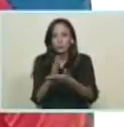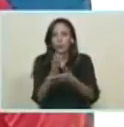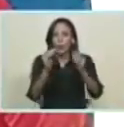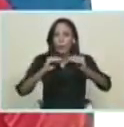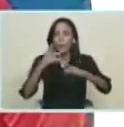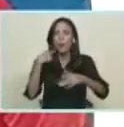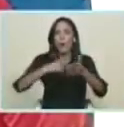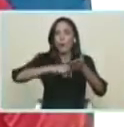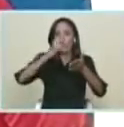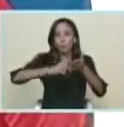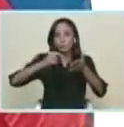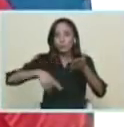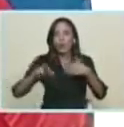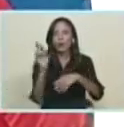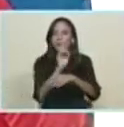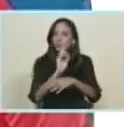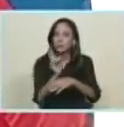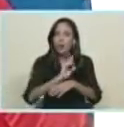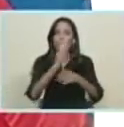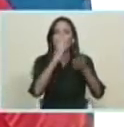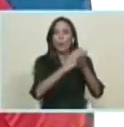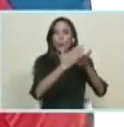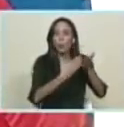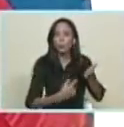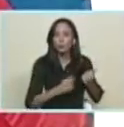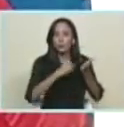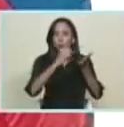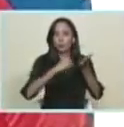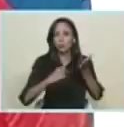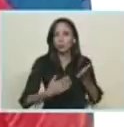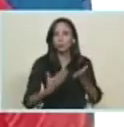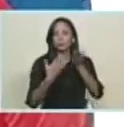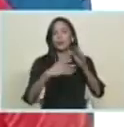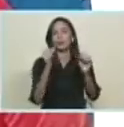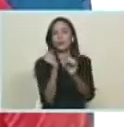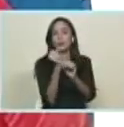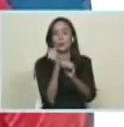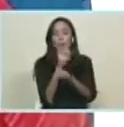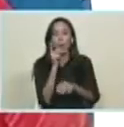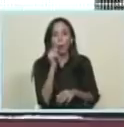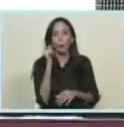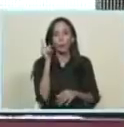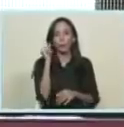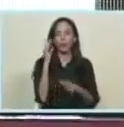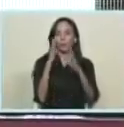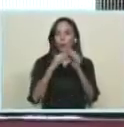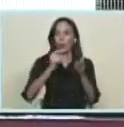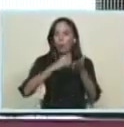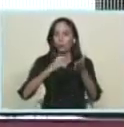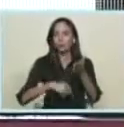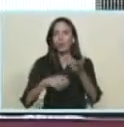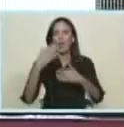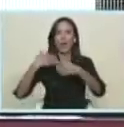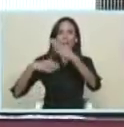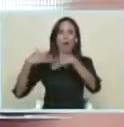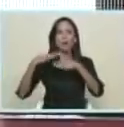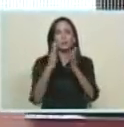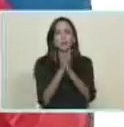para firmar lo más pronto posible el contrato colectivo de los trabajadores y trabajadoras. A Dios